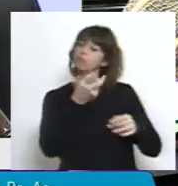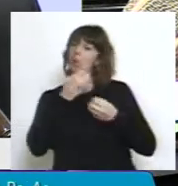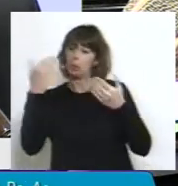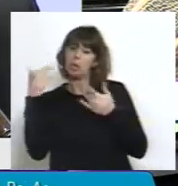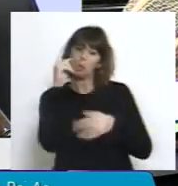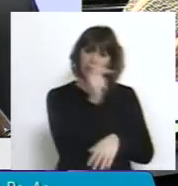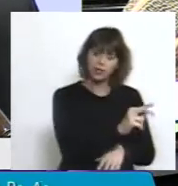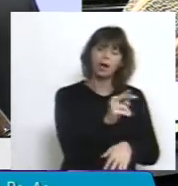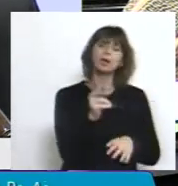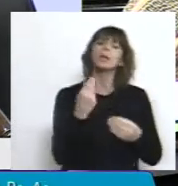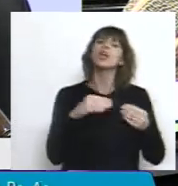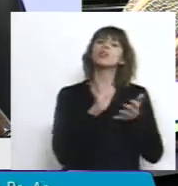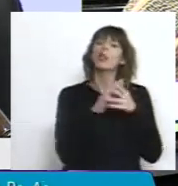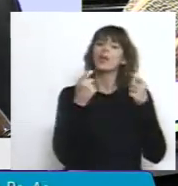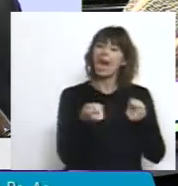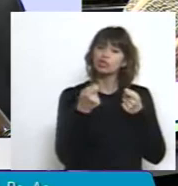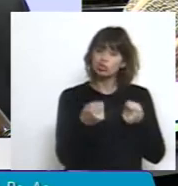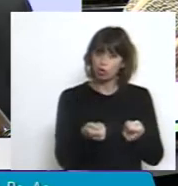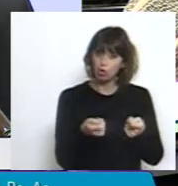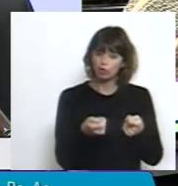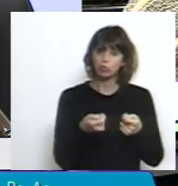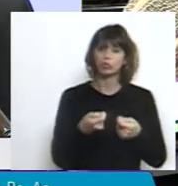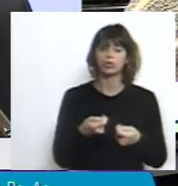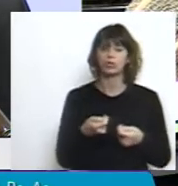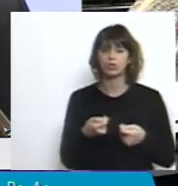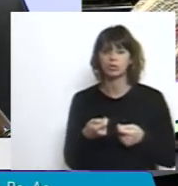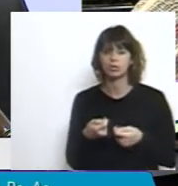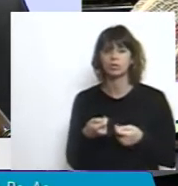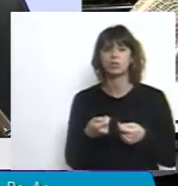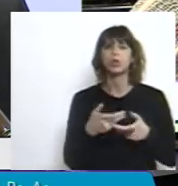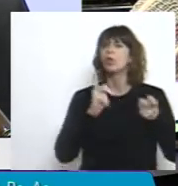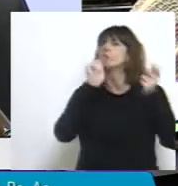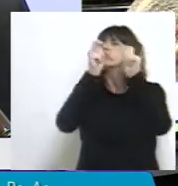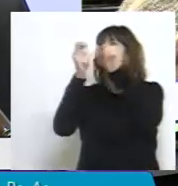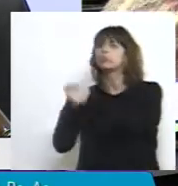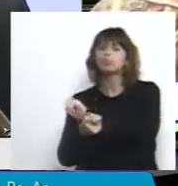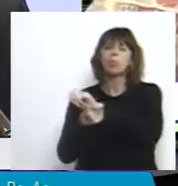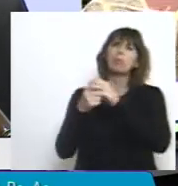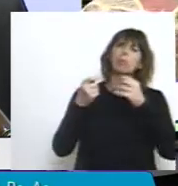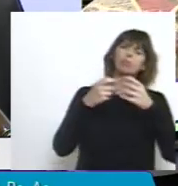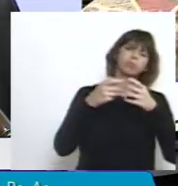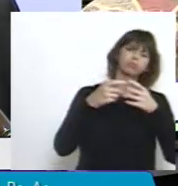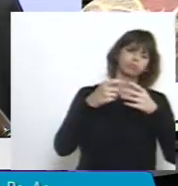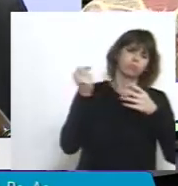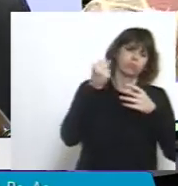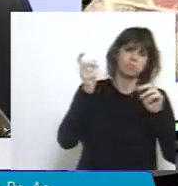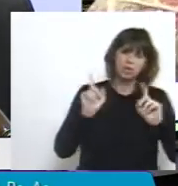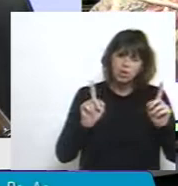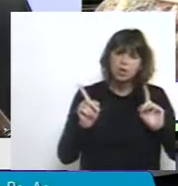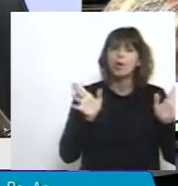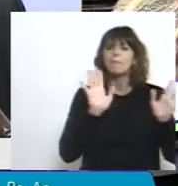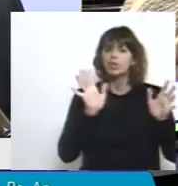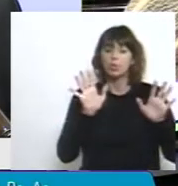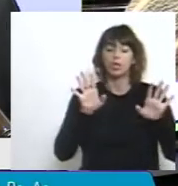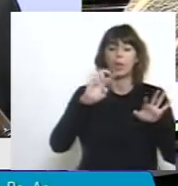Pero el gasto tampoco contiene variaciones enormes. Estamos en un gasto que flota en 25 puntos del